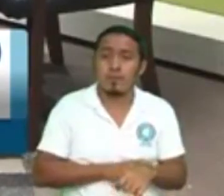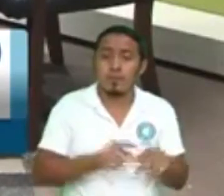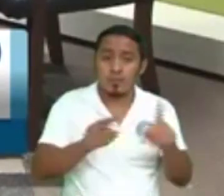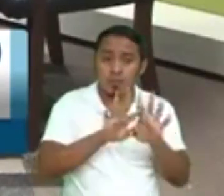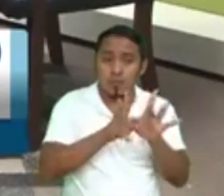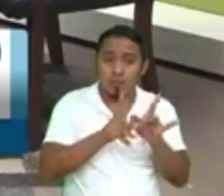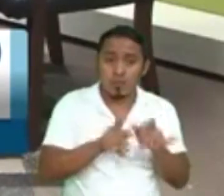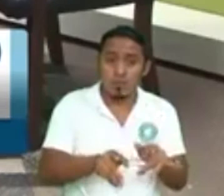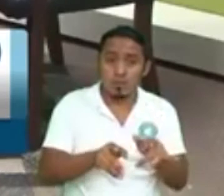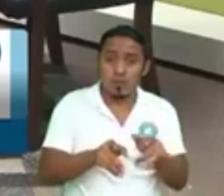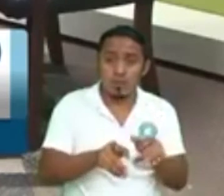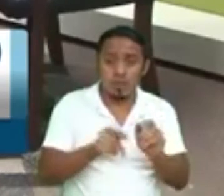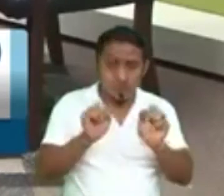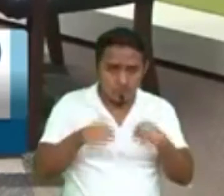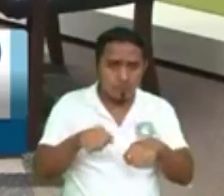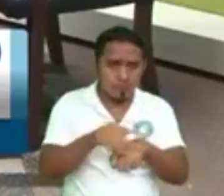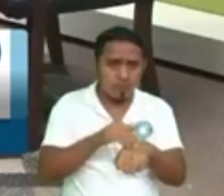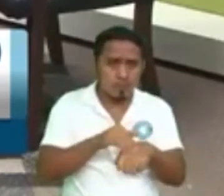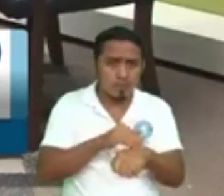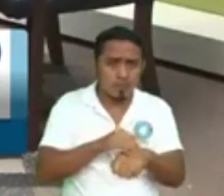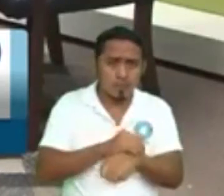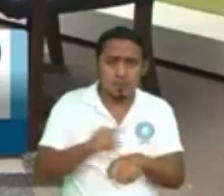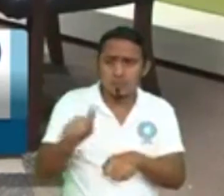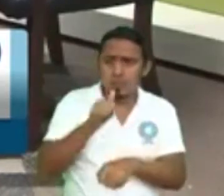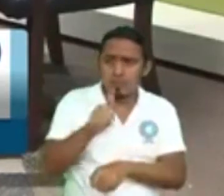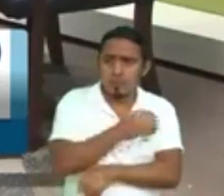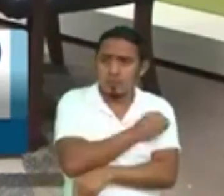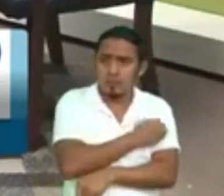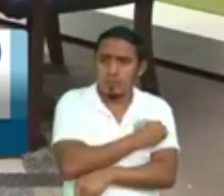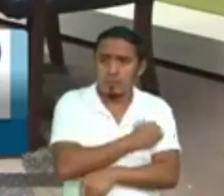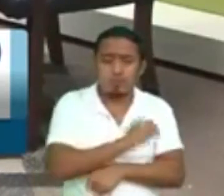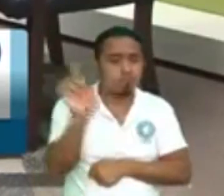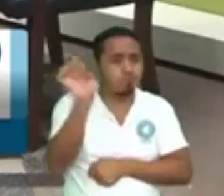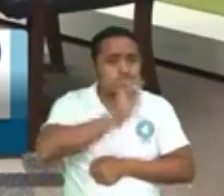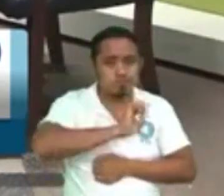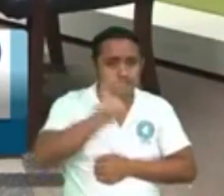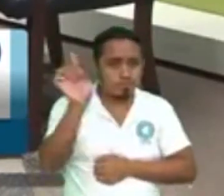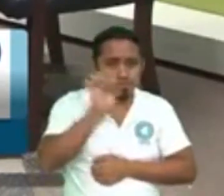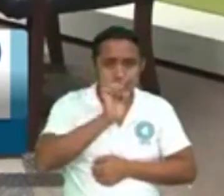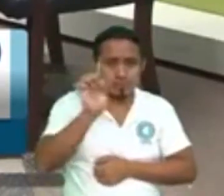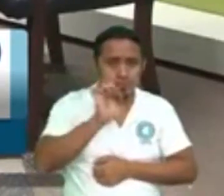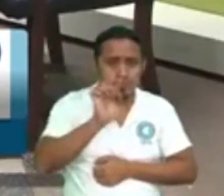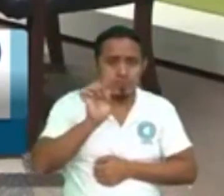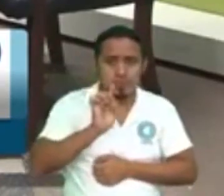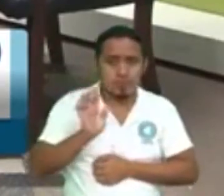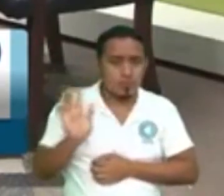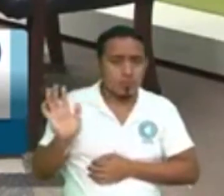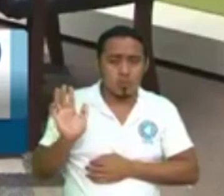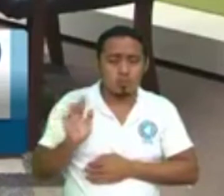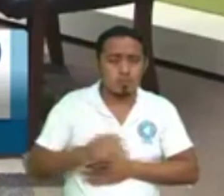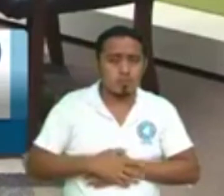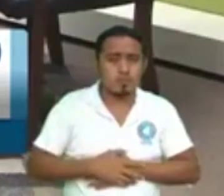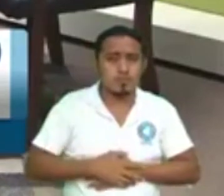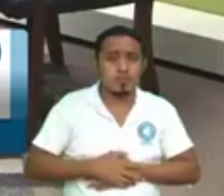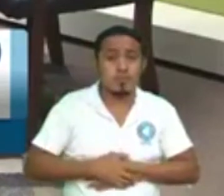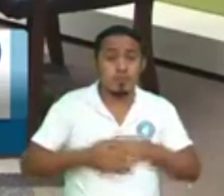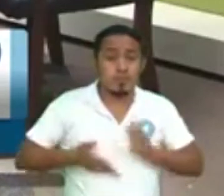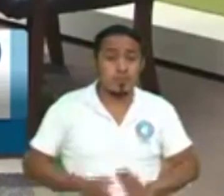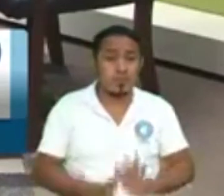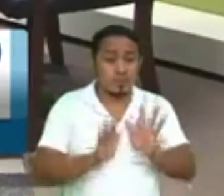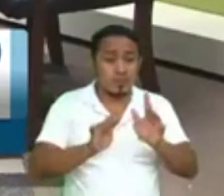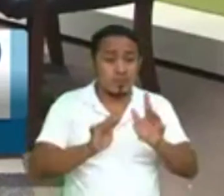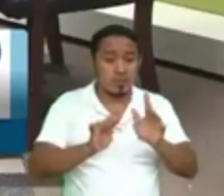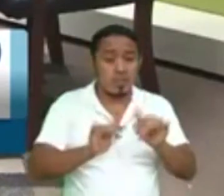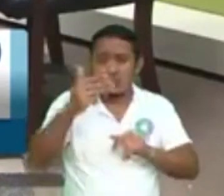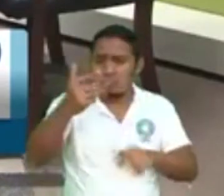tomar y puede tolerar el alcohol del niño. No. Por el desarrollo. Yo estoy pensando que porque el niño ya está desarrollado a los